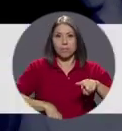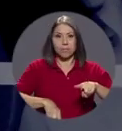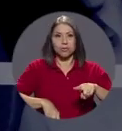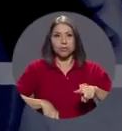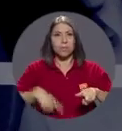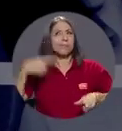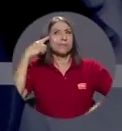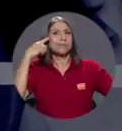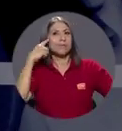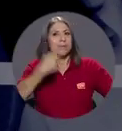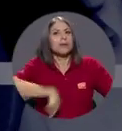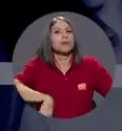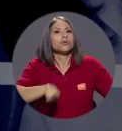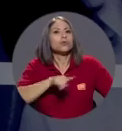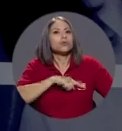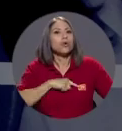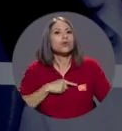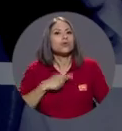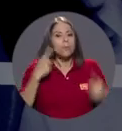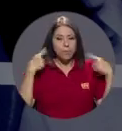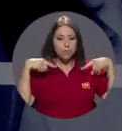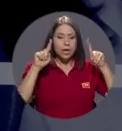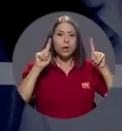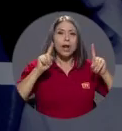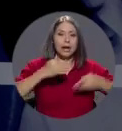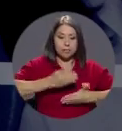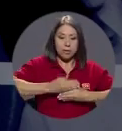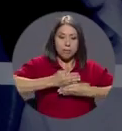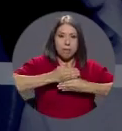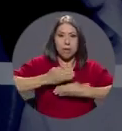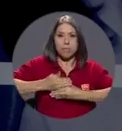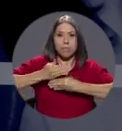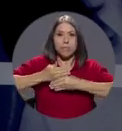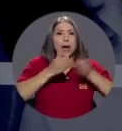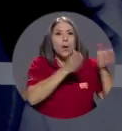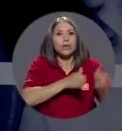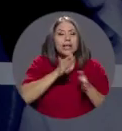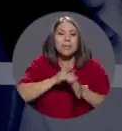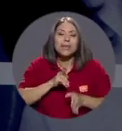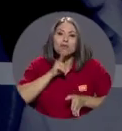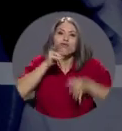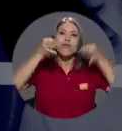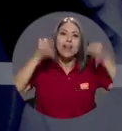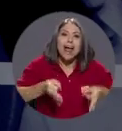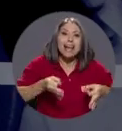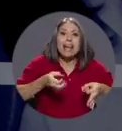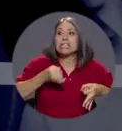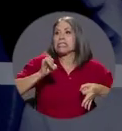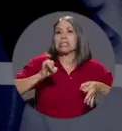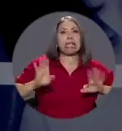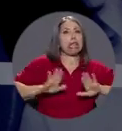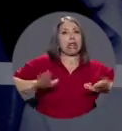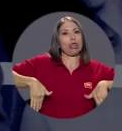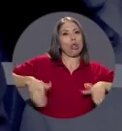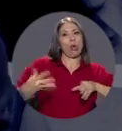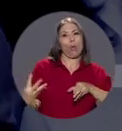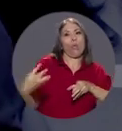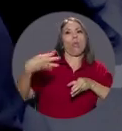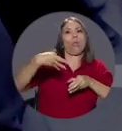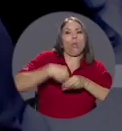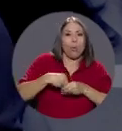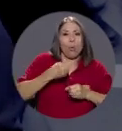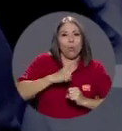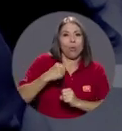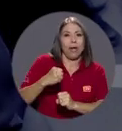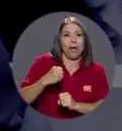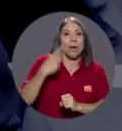nosotros no podemos pretender que vamos a generar un ordenamiento territorial real si no involucramos a los gobiernos locales, que son al final